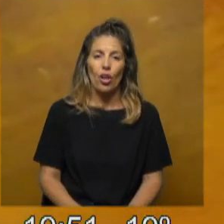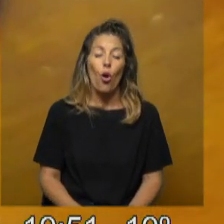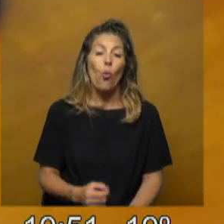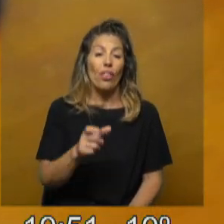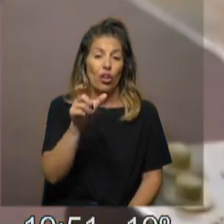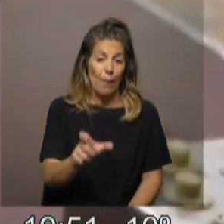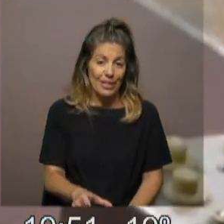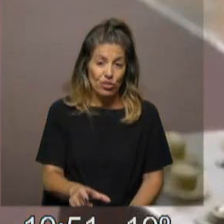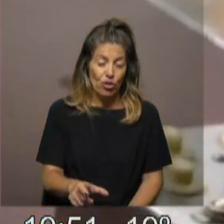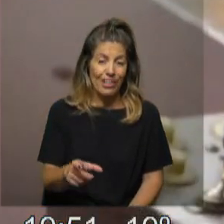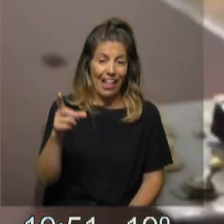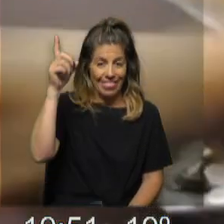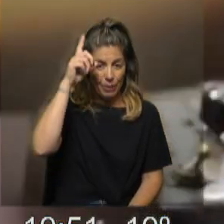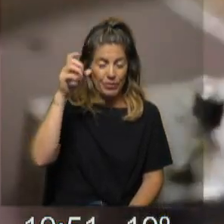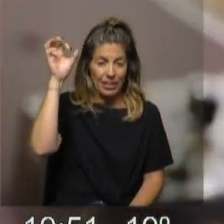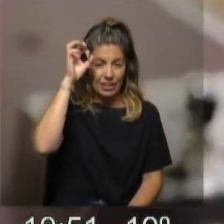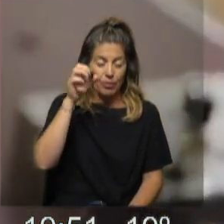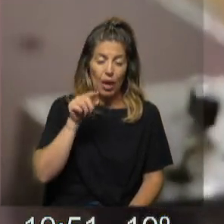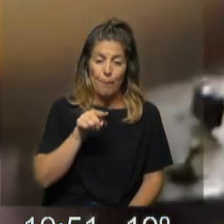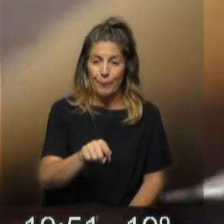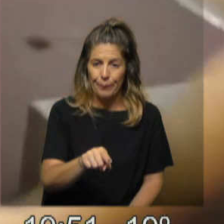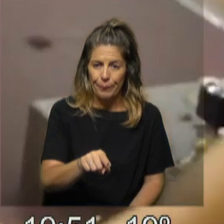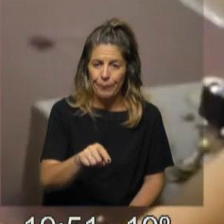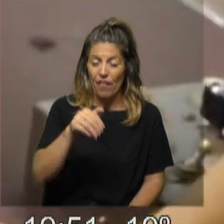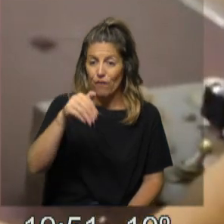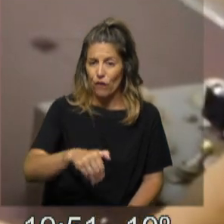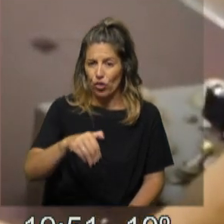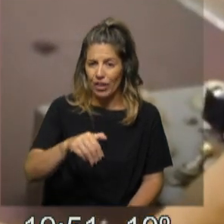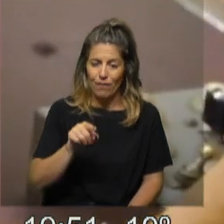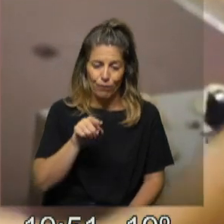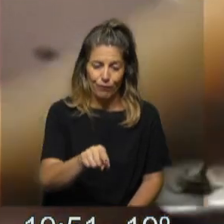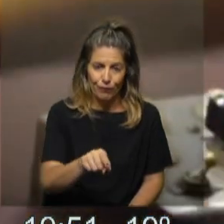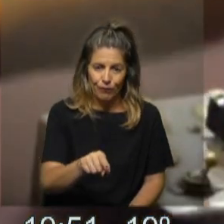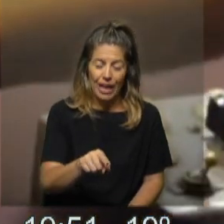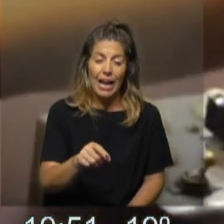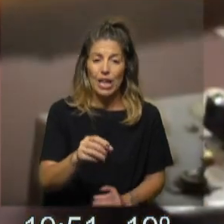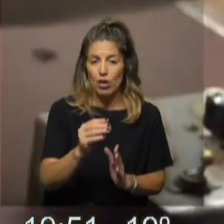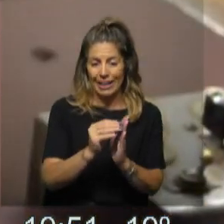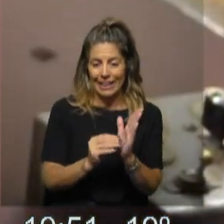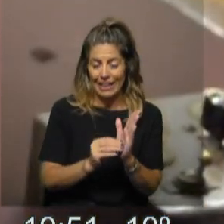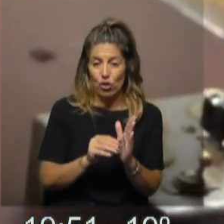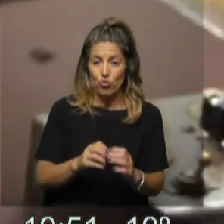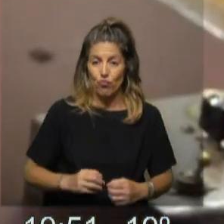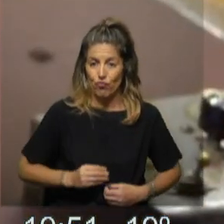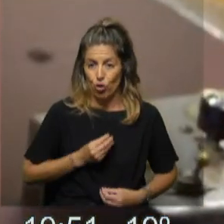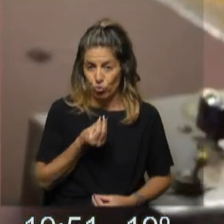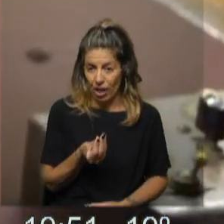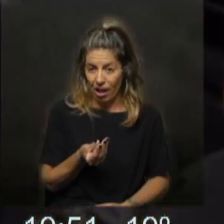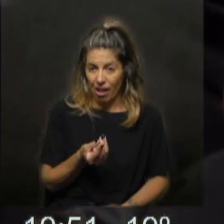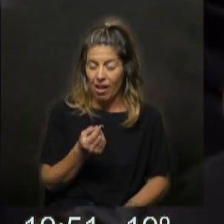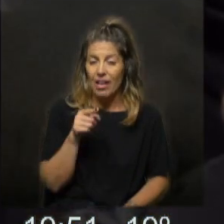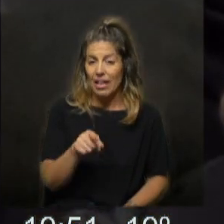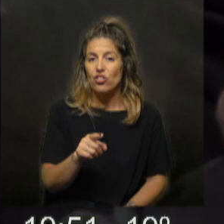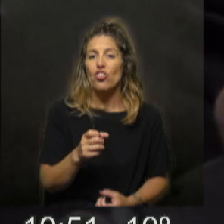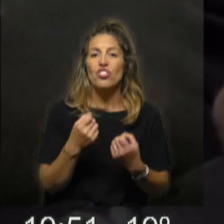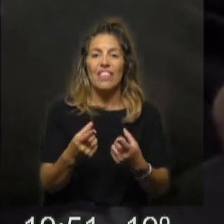legislador vota apretando un botón, lo que está haciendo es registrando su voluntad. Y de esa manera se